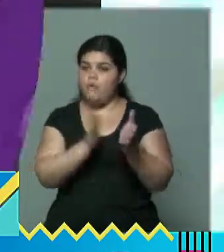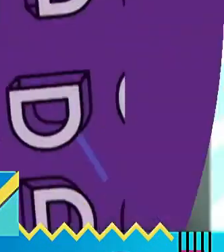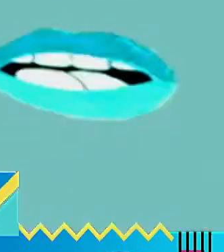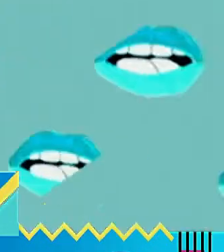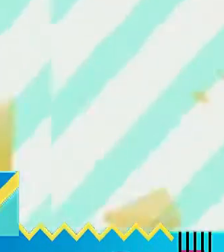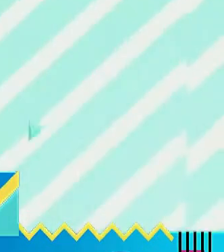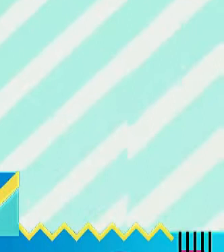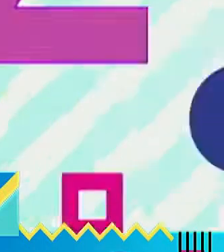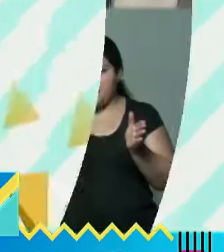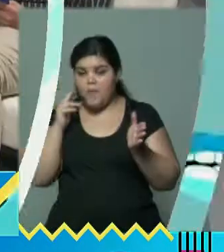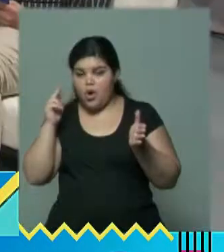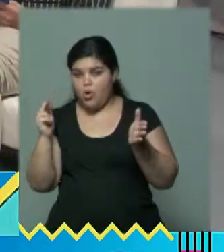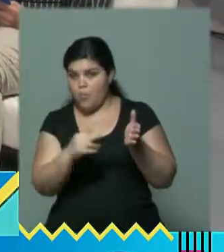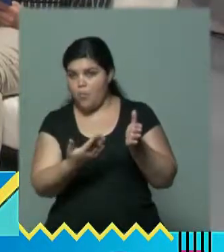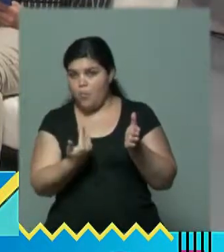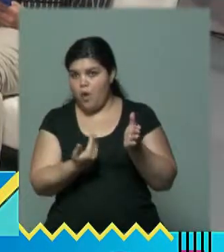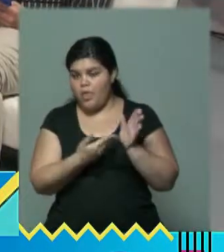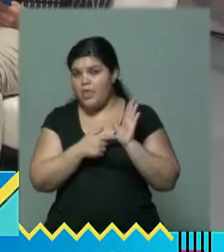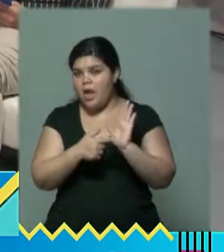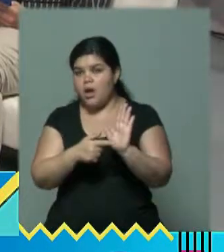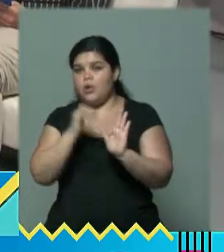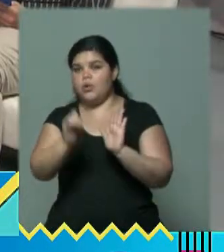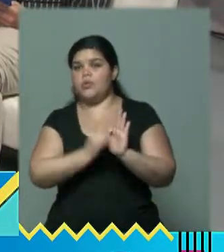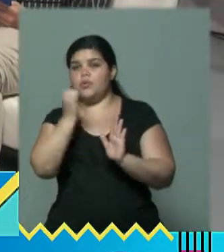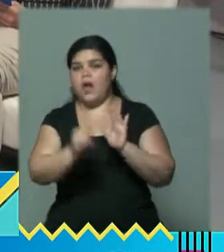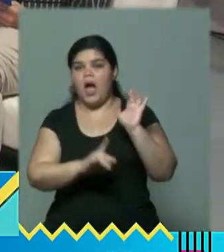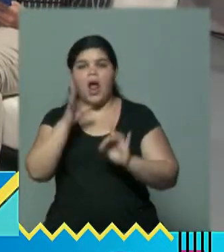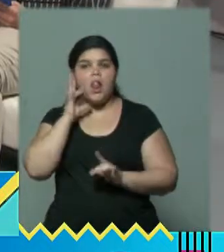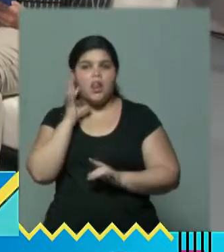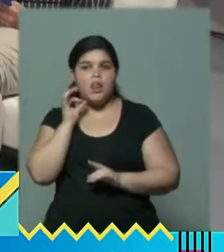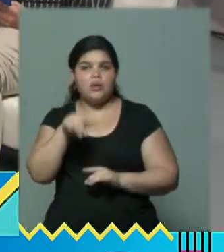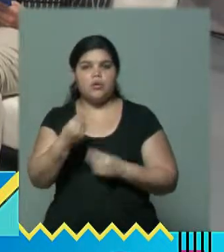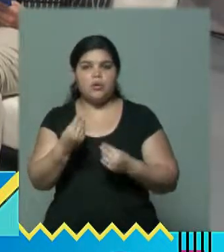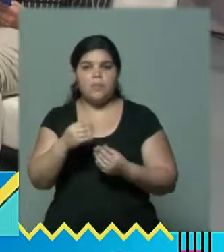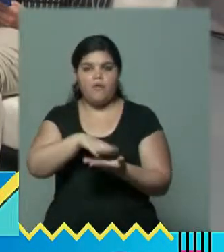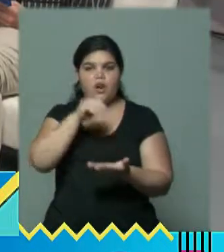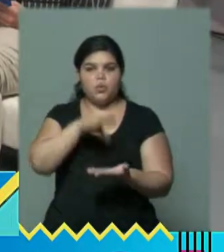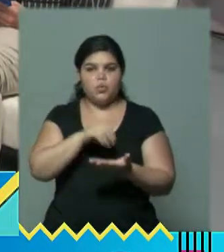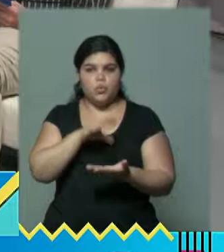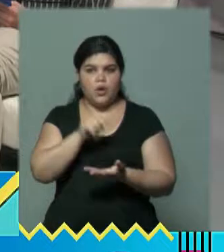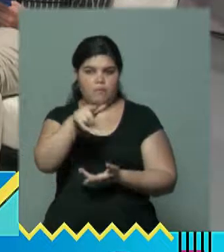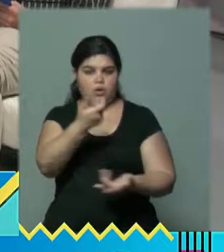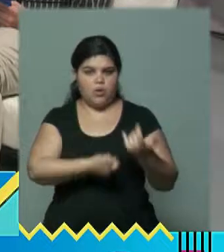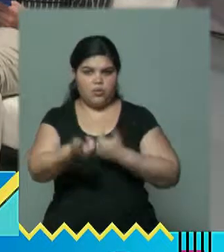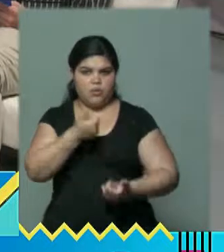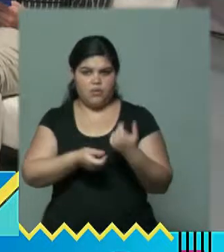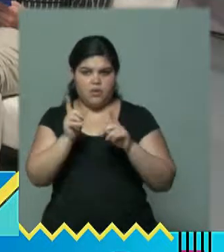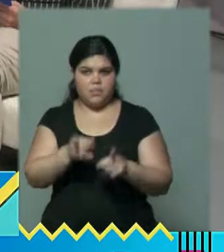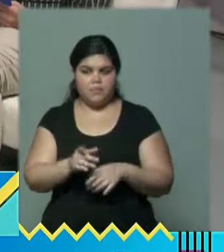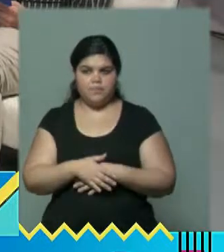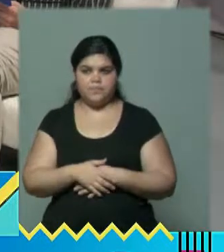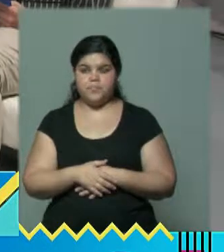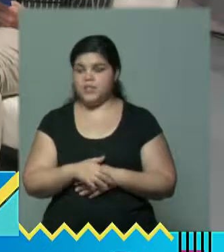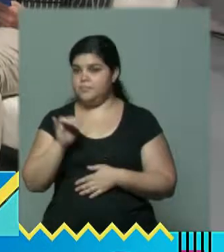mejor podemos llegar a dar algunos tips en cuanto a esto, el tema de la facturación. Nos comentabas fuera de cámara algunos... Sí,